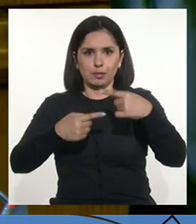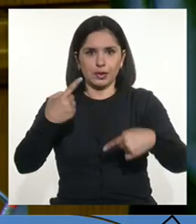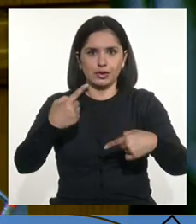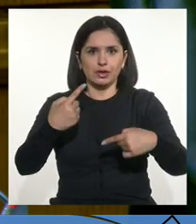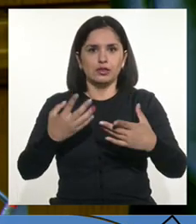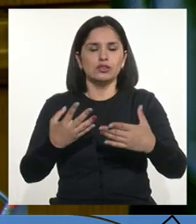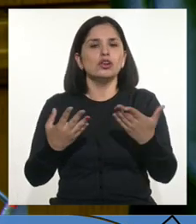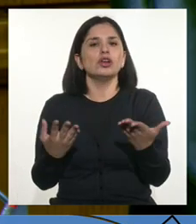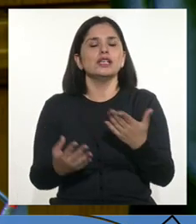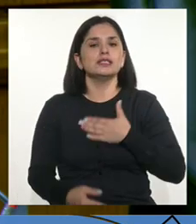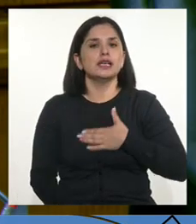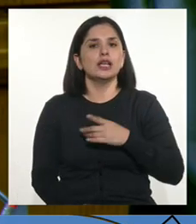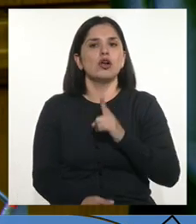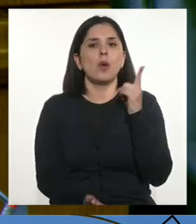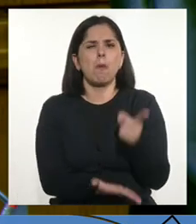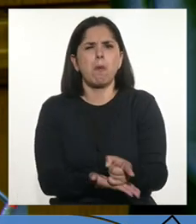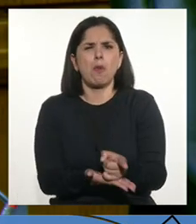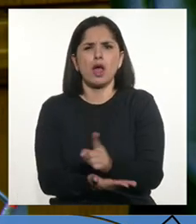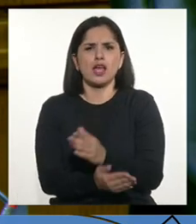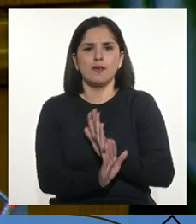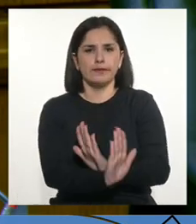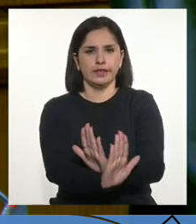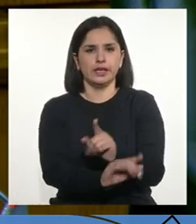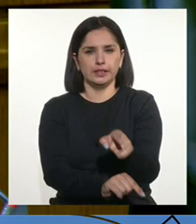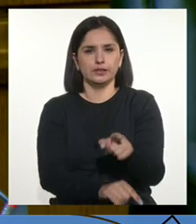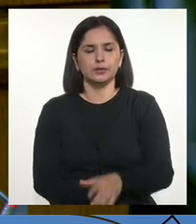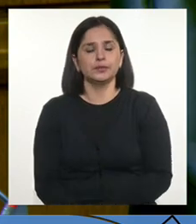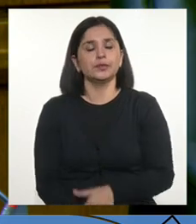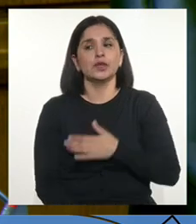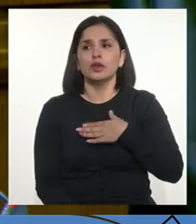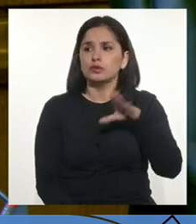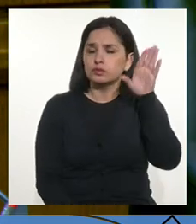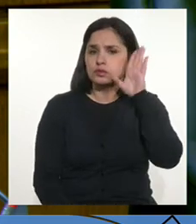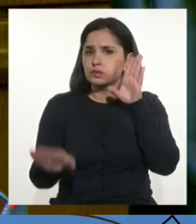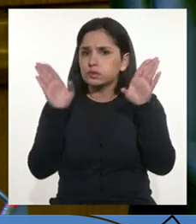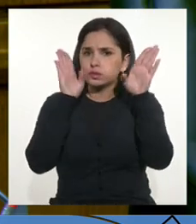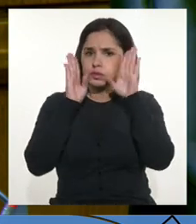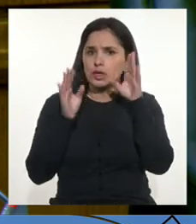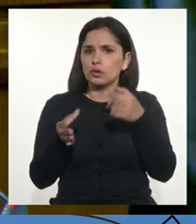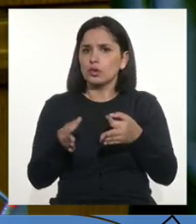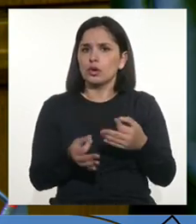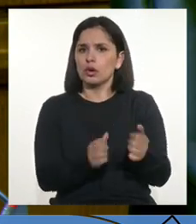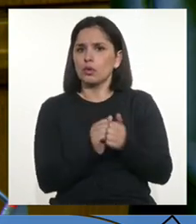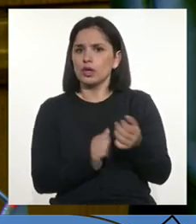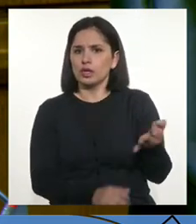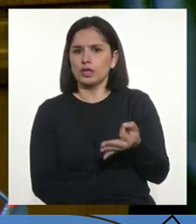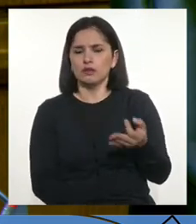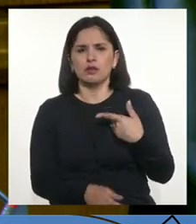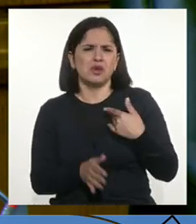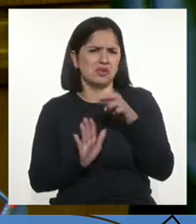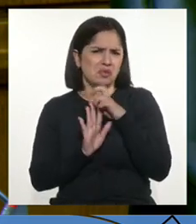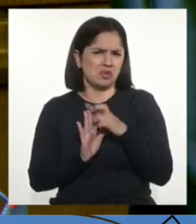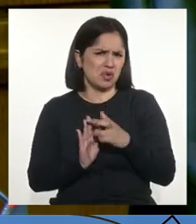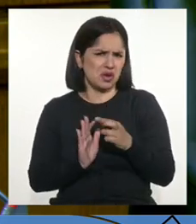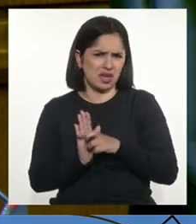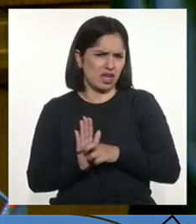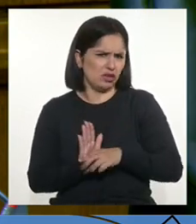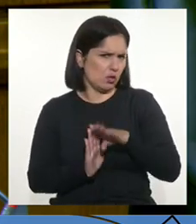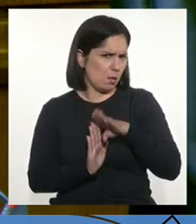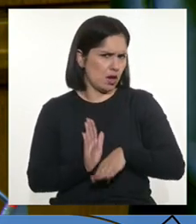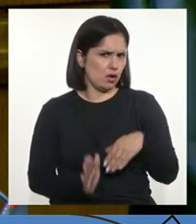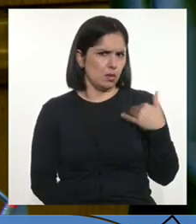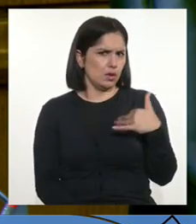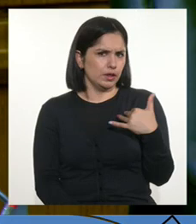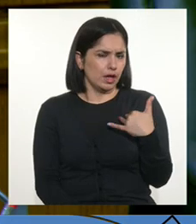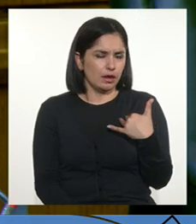arbitrariedad yo señor presidente he escuchado a cada algunos colegas que dicen bueno pero este es un proyecto súper poco relevante